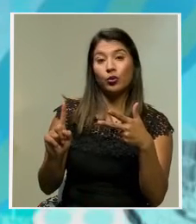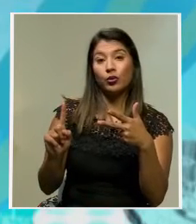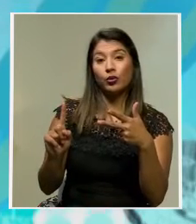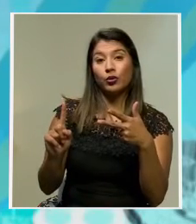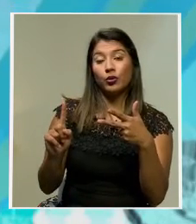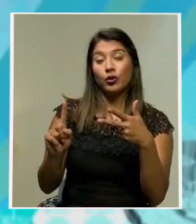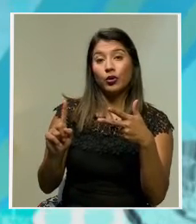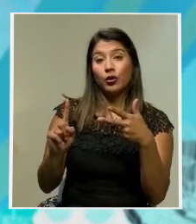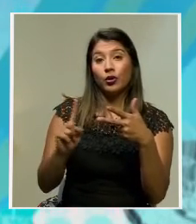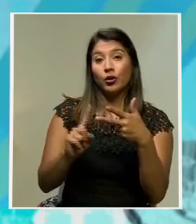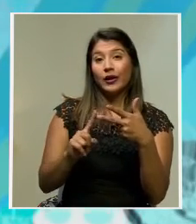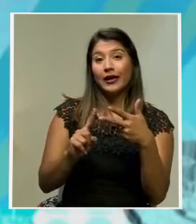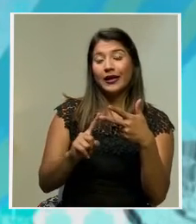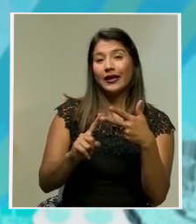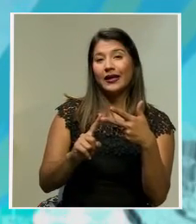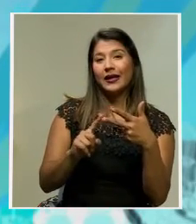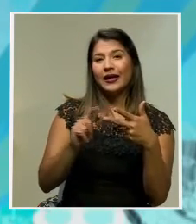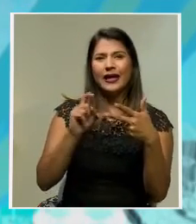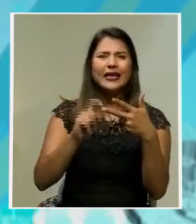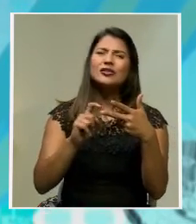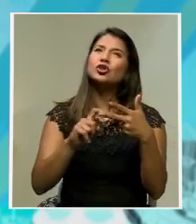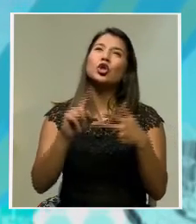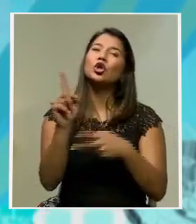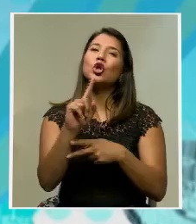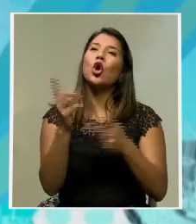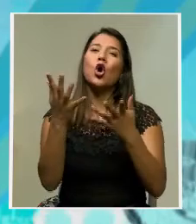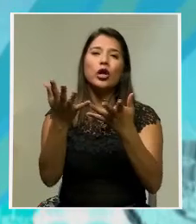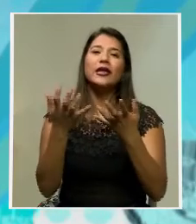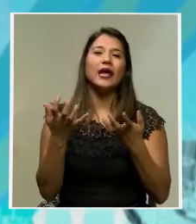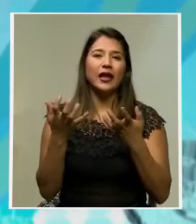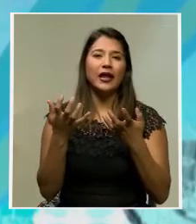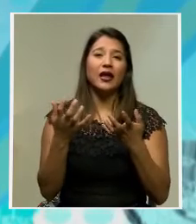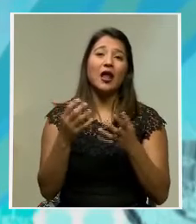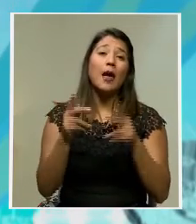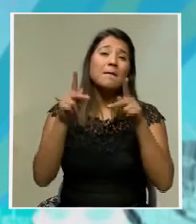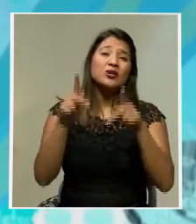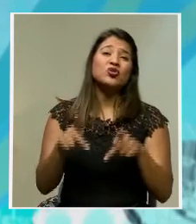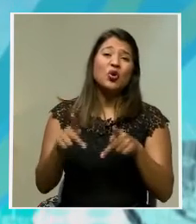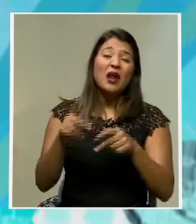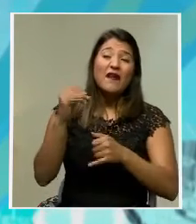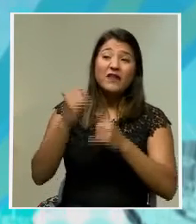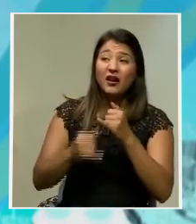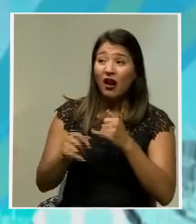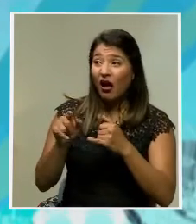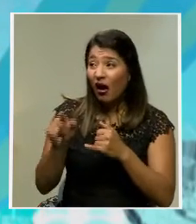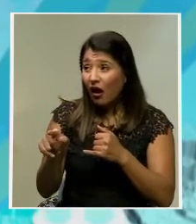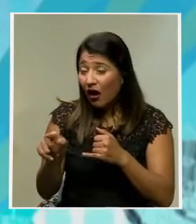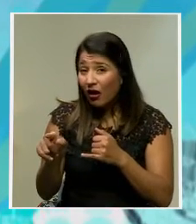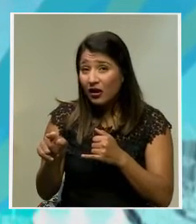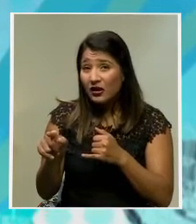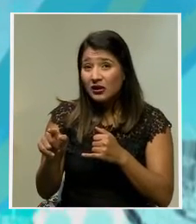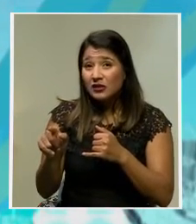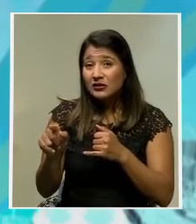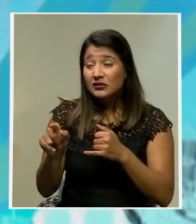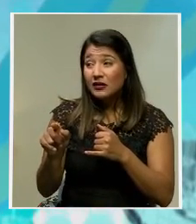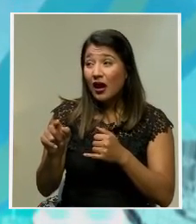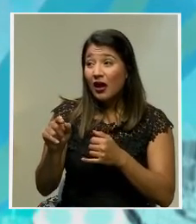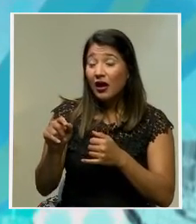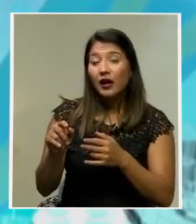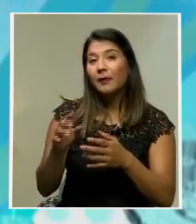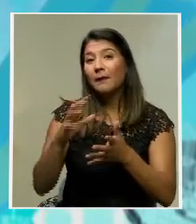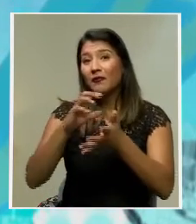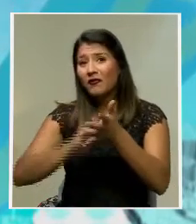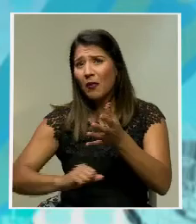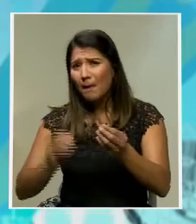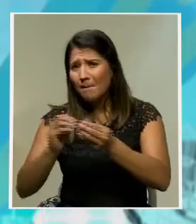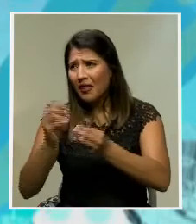de no venir a desestimular la estructuración de este tipo de pensiones, que sin duda alguna todos vamos